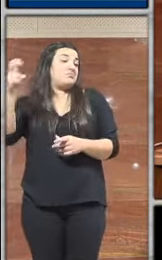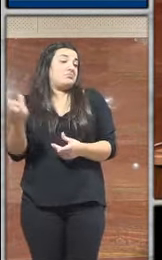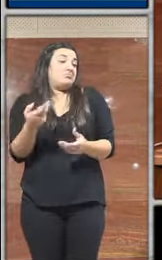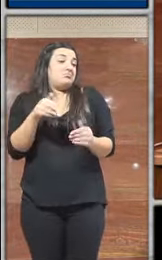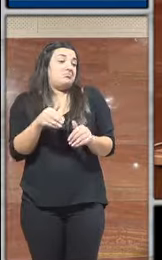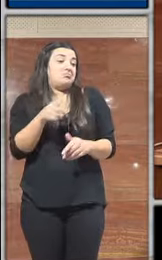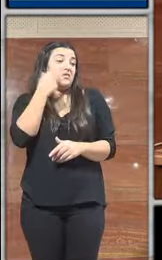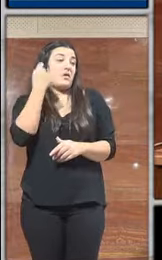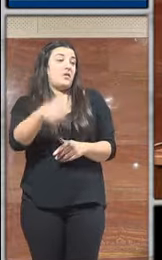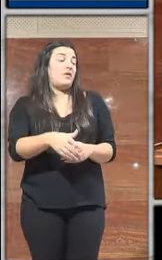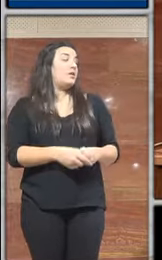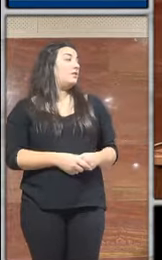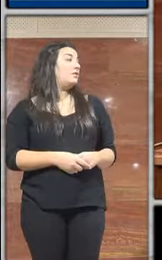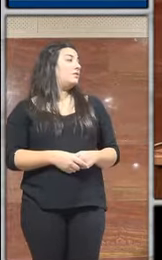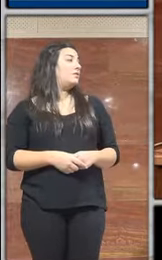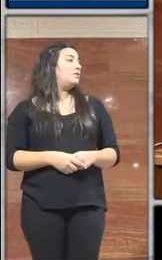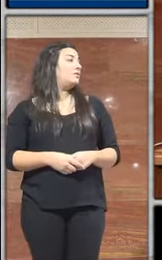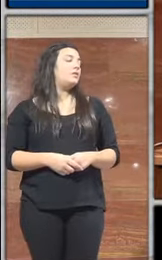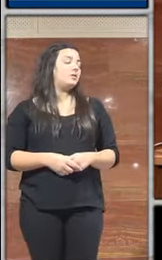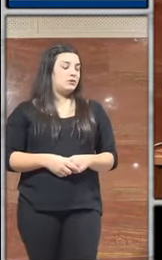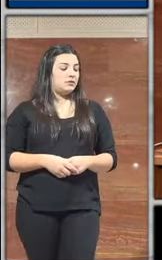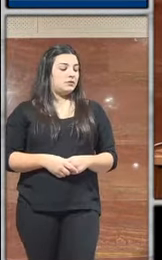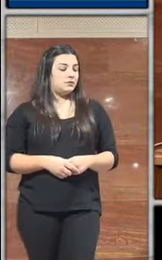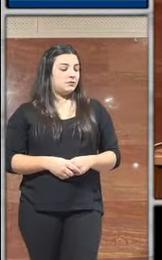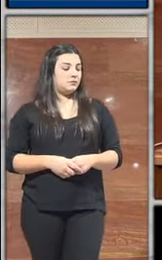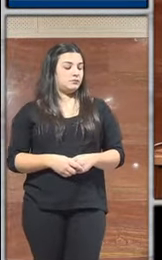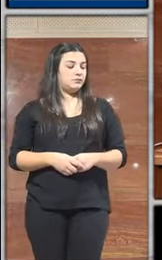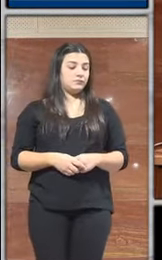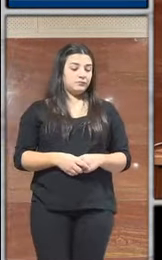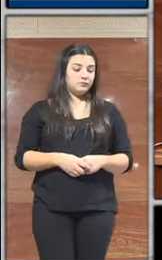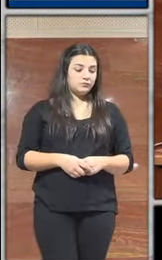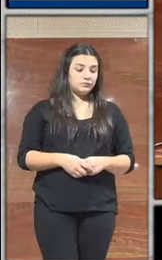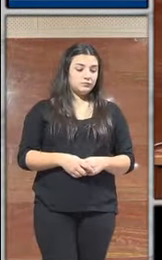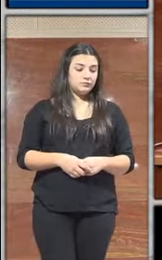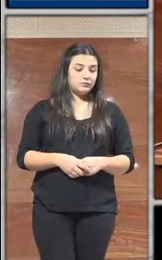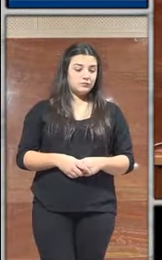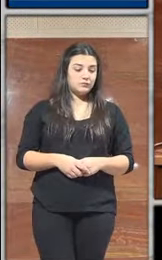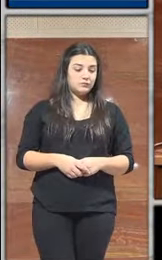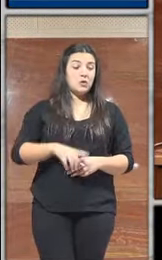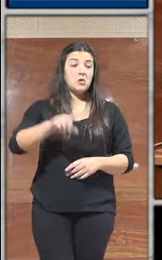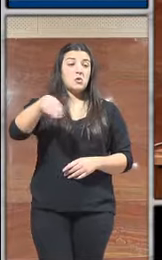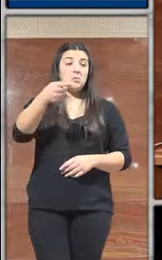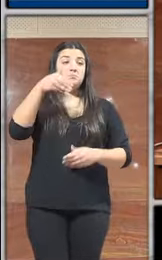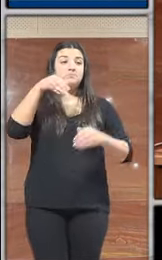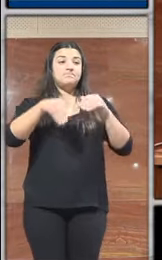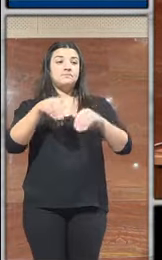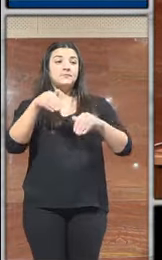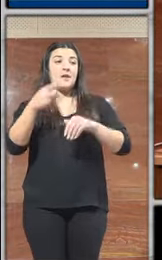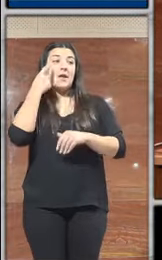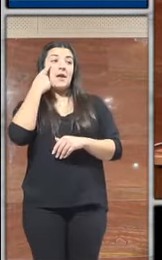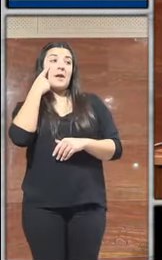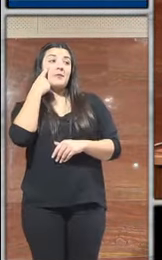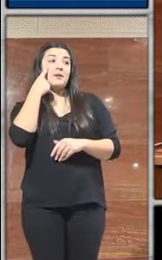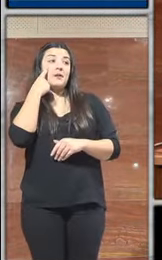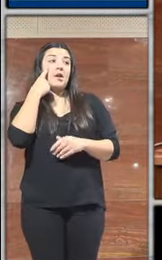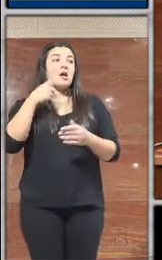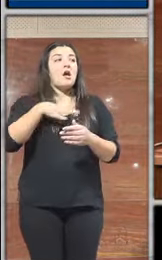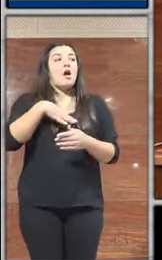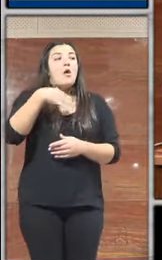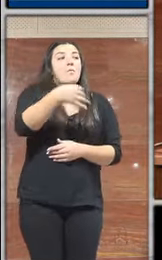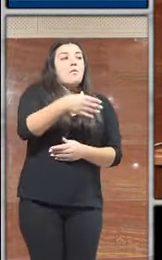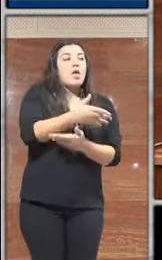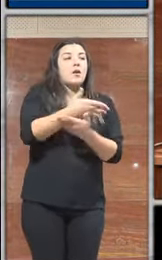identificado bastantes temas le podemos dar todavía una vueltecita de síntesis pero luego lo sometemos a votación a ver cuáles nos parecen más viables y